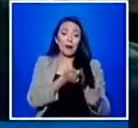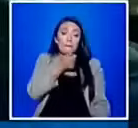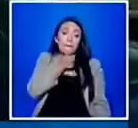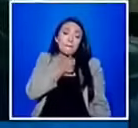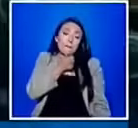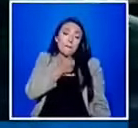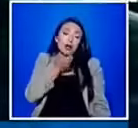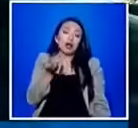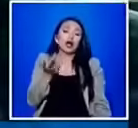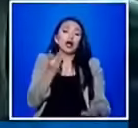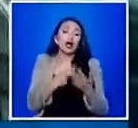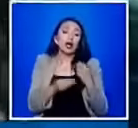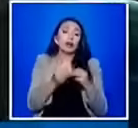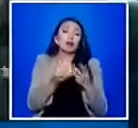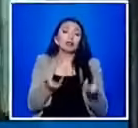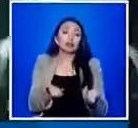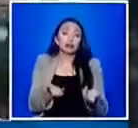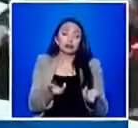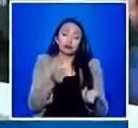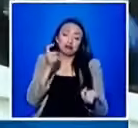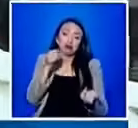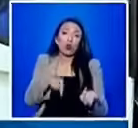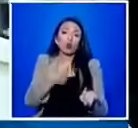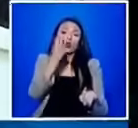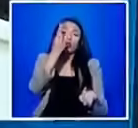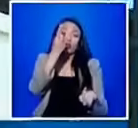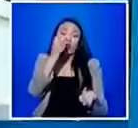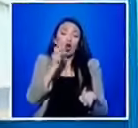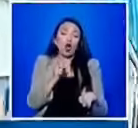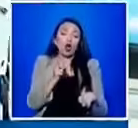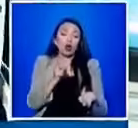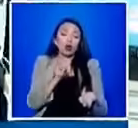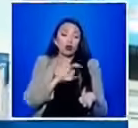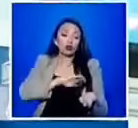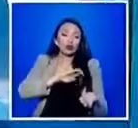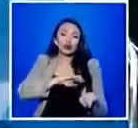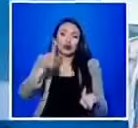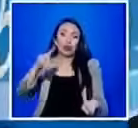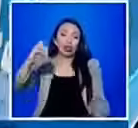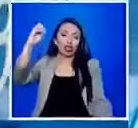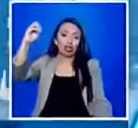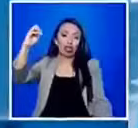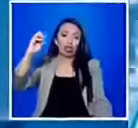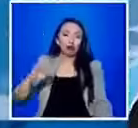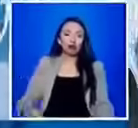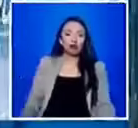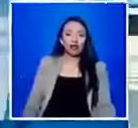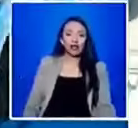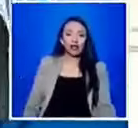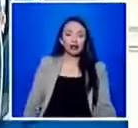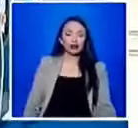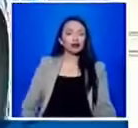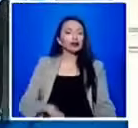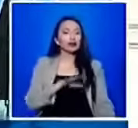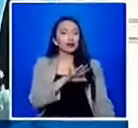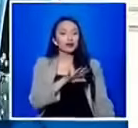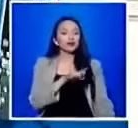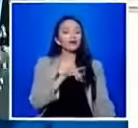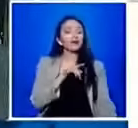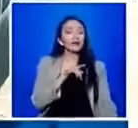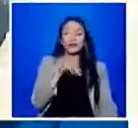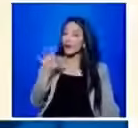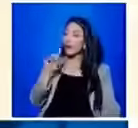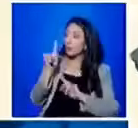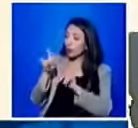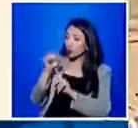hasta podernos mover porque esta es una... El municipio es un asco, francamente. Oiga, no. Y tal vez ha cambiado la situación un poco ya